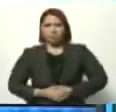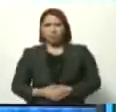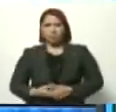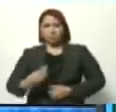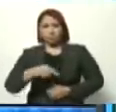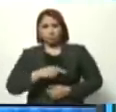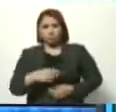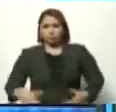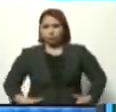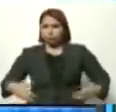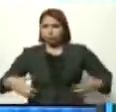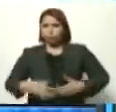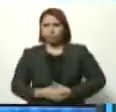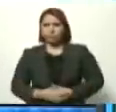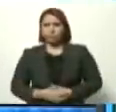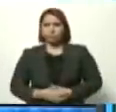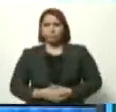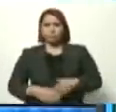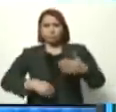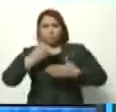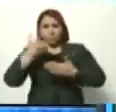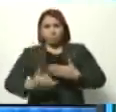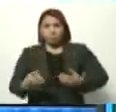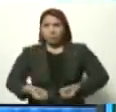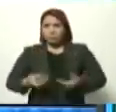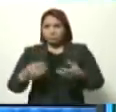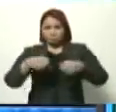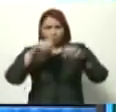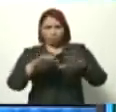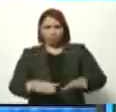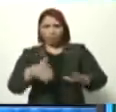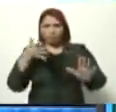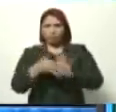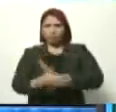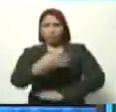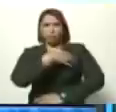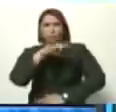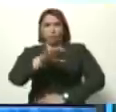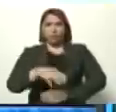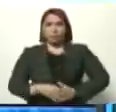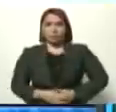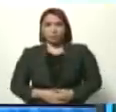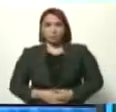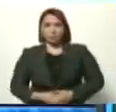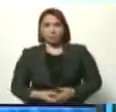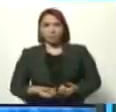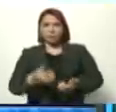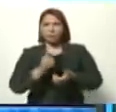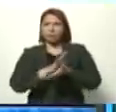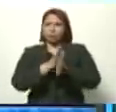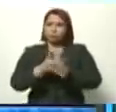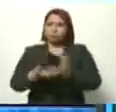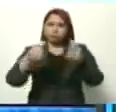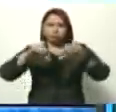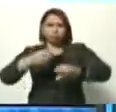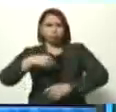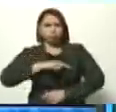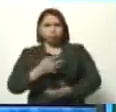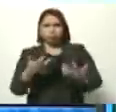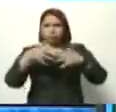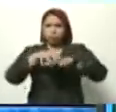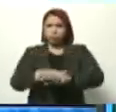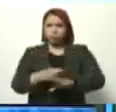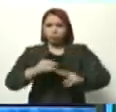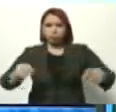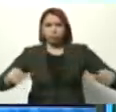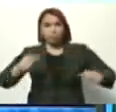nuestras riquezas, es un proyecto de entrega y de renuncia a la soberanía, de socavar nuestra integridad territorial. El pueblo de